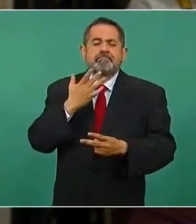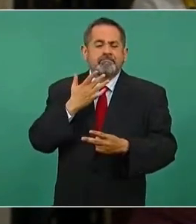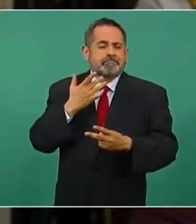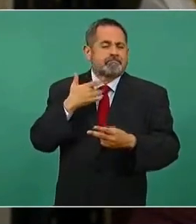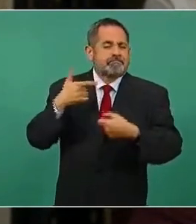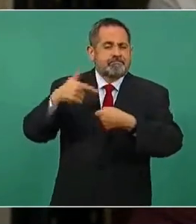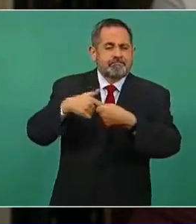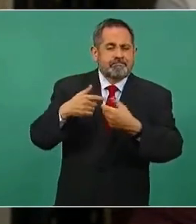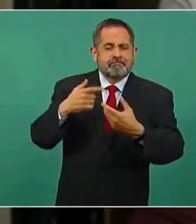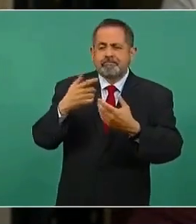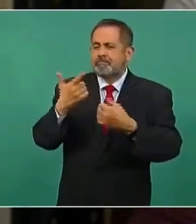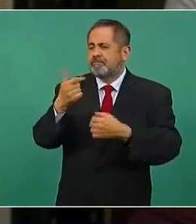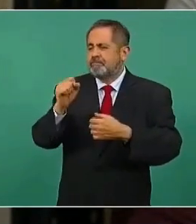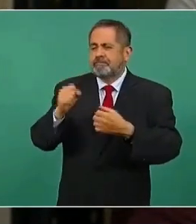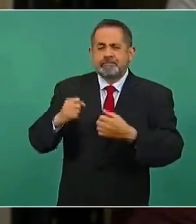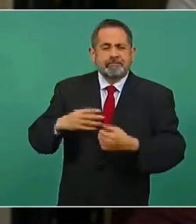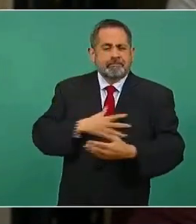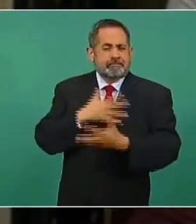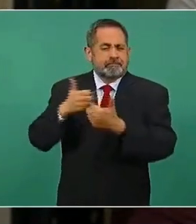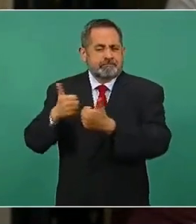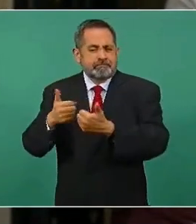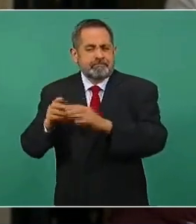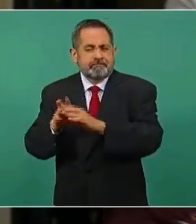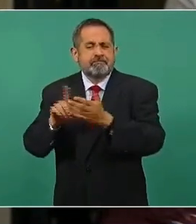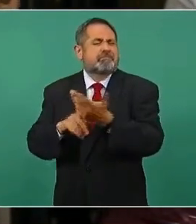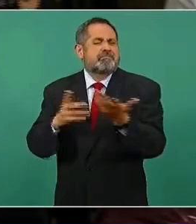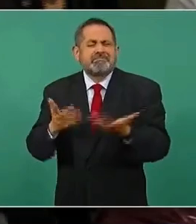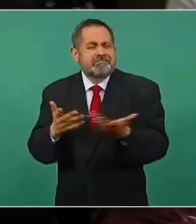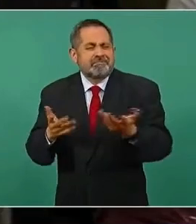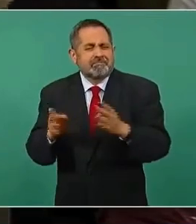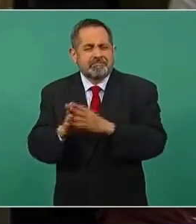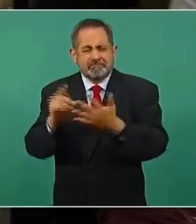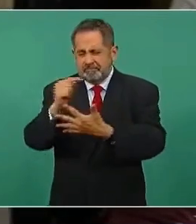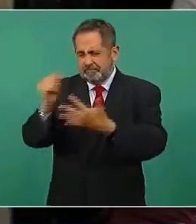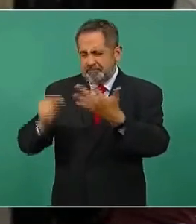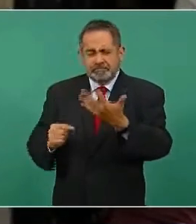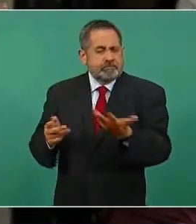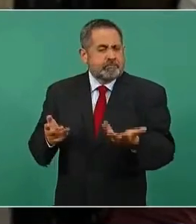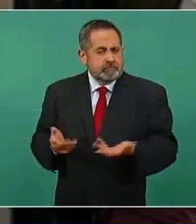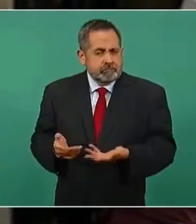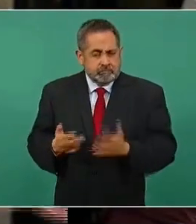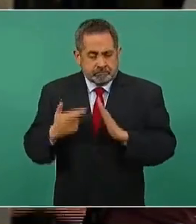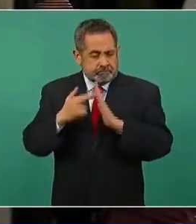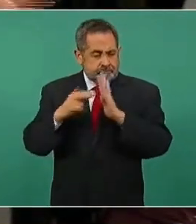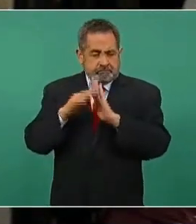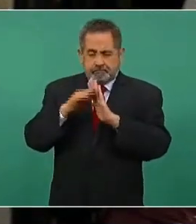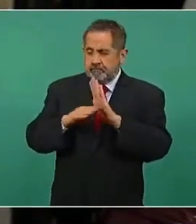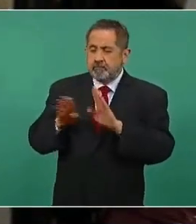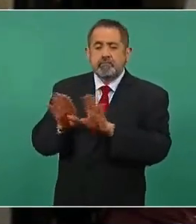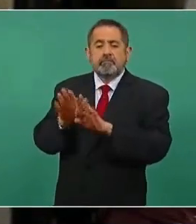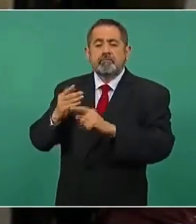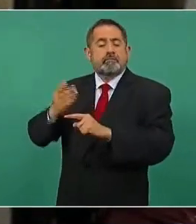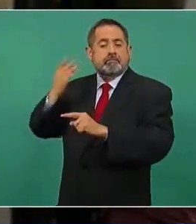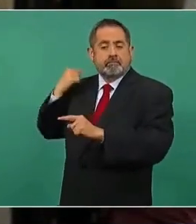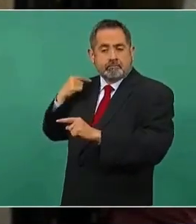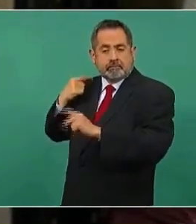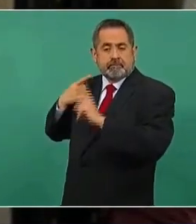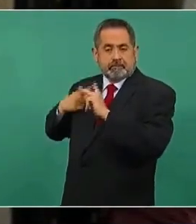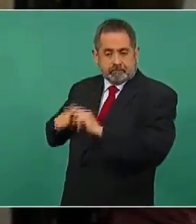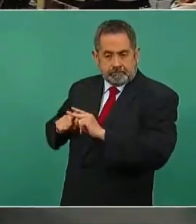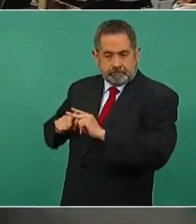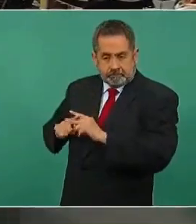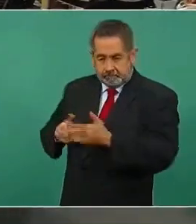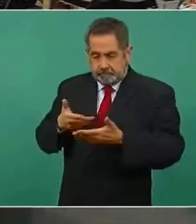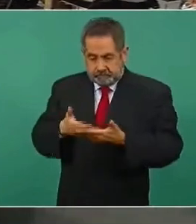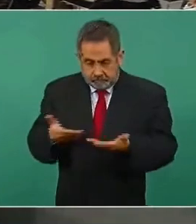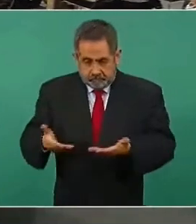los matices en cuanto a materia energética, presidente, si tienen los estatus de cómo se recibió, cómo se va a dejar y cuál